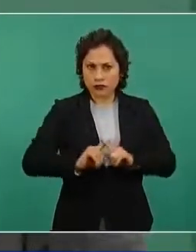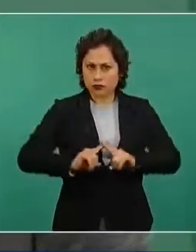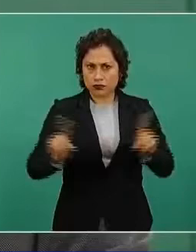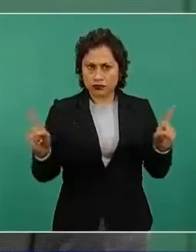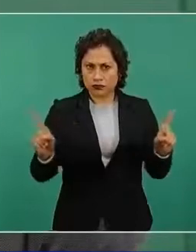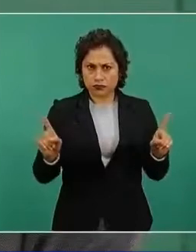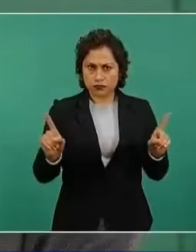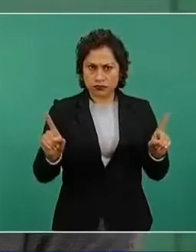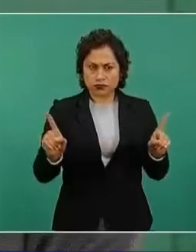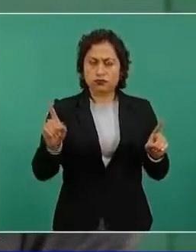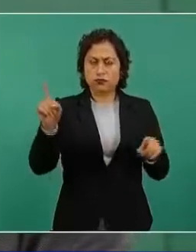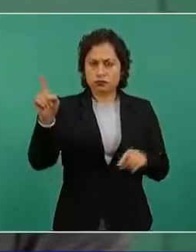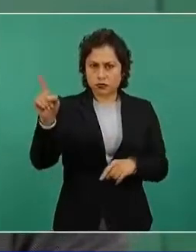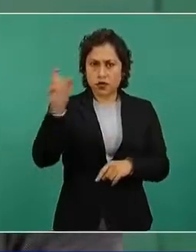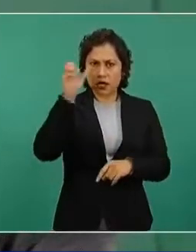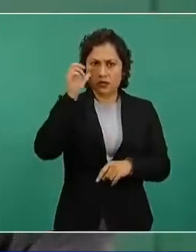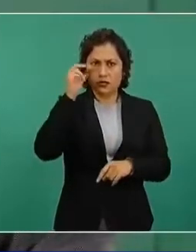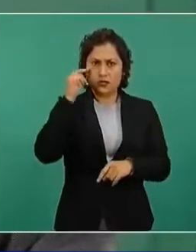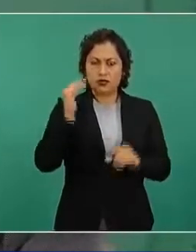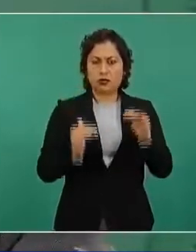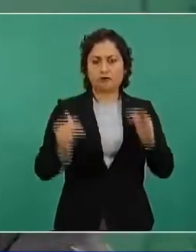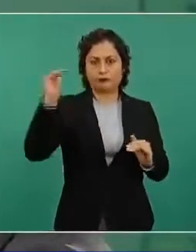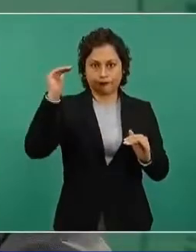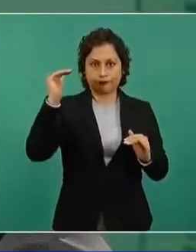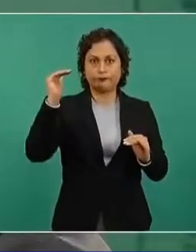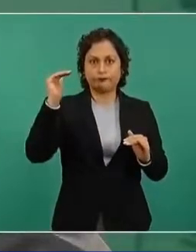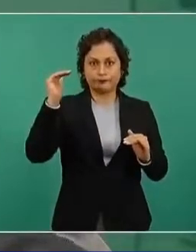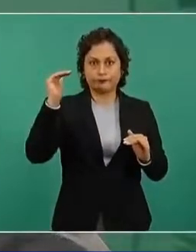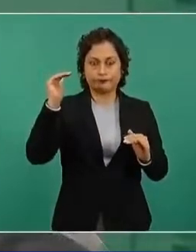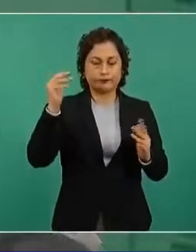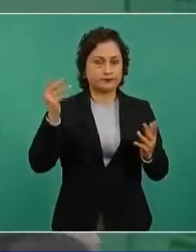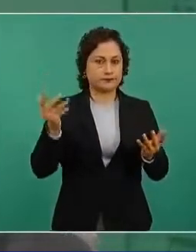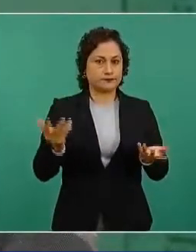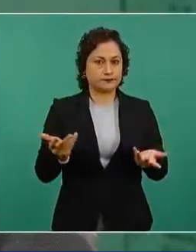Es más alto el salario en China que en México.